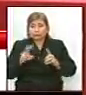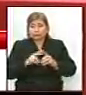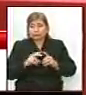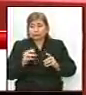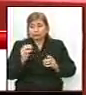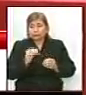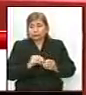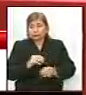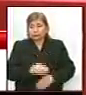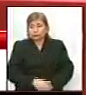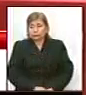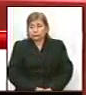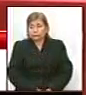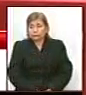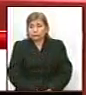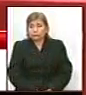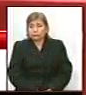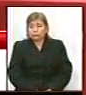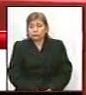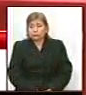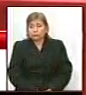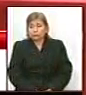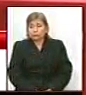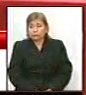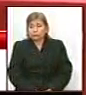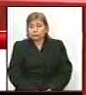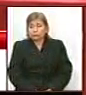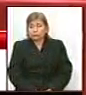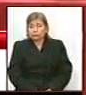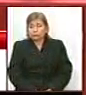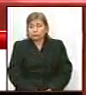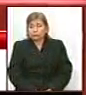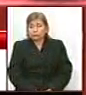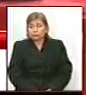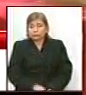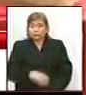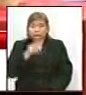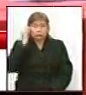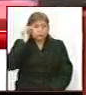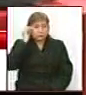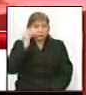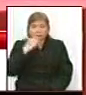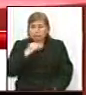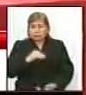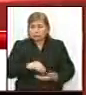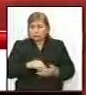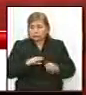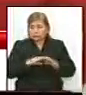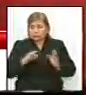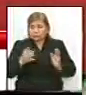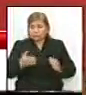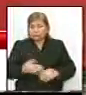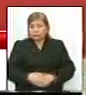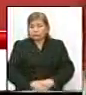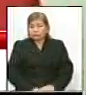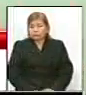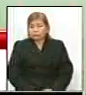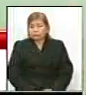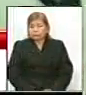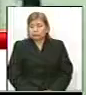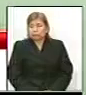¿Ya? Tienes la palabra, Heiser. Ingeniero, nuevamente, igual los de la mesa, de